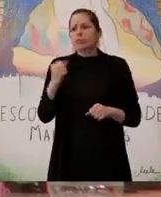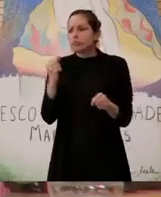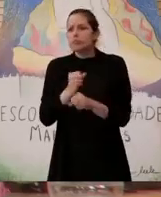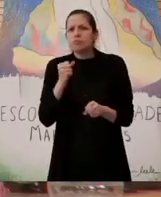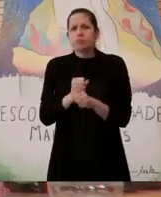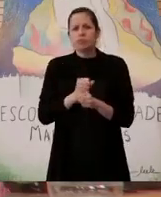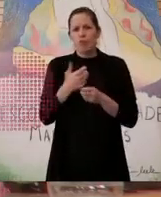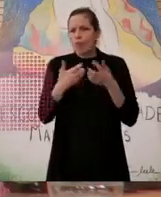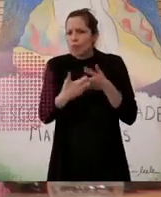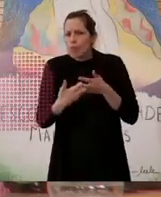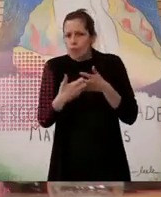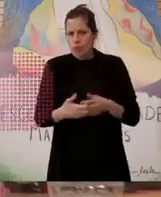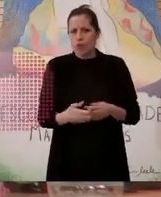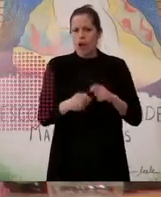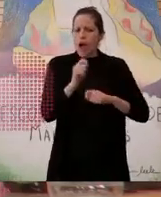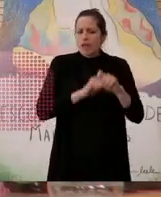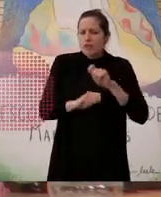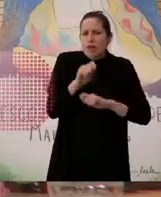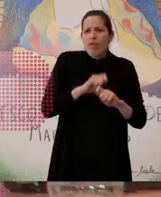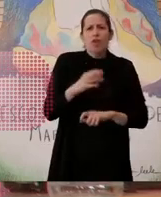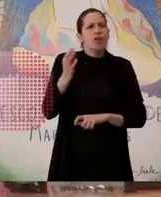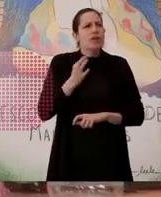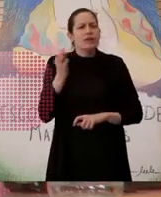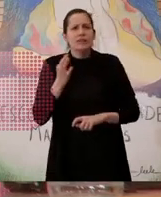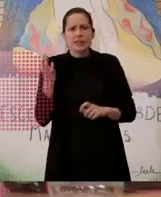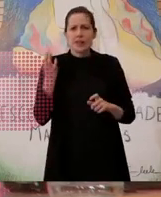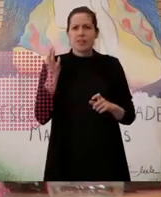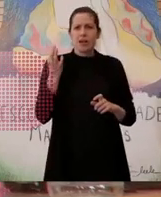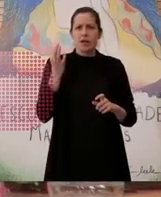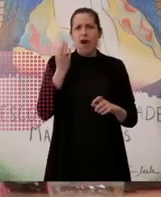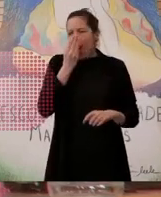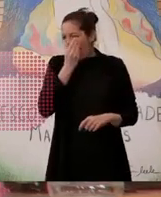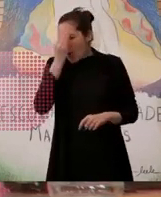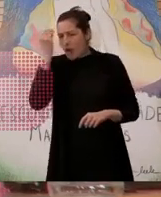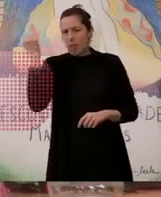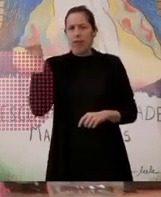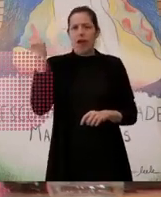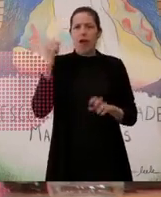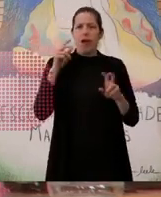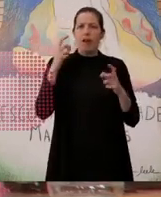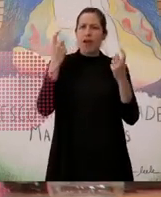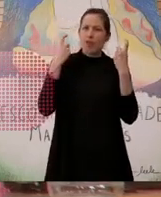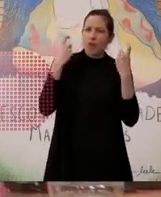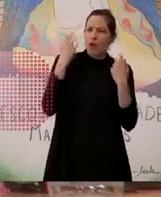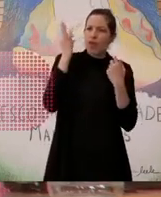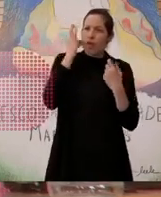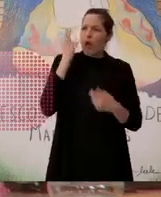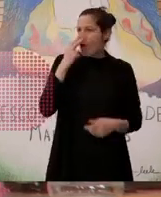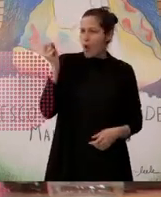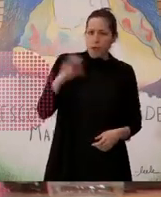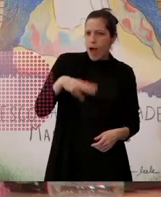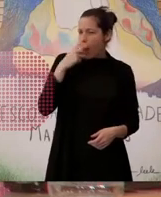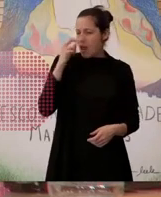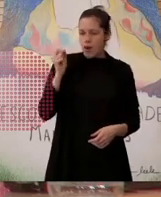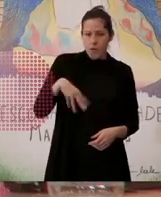mucho mucho hincapié quitarse de encima ese mantra que llevamos desde niñas de que no valemos sí que